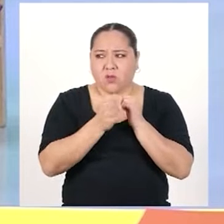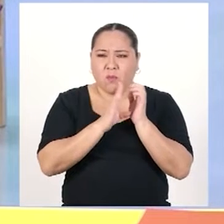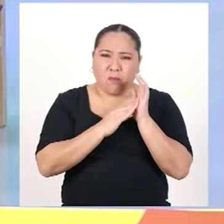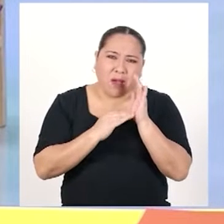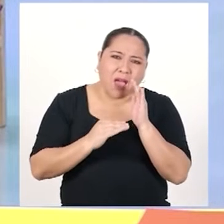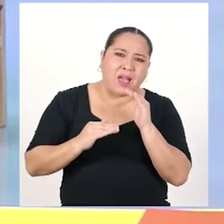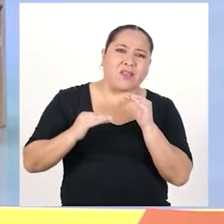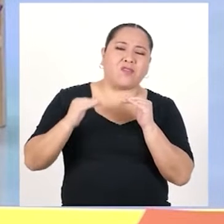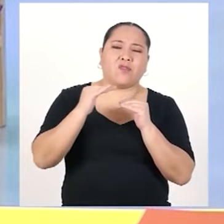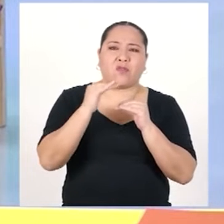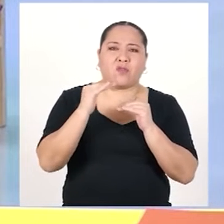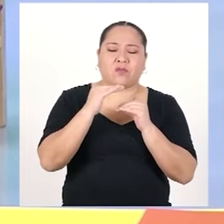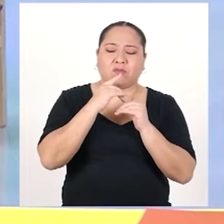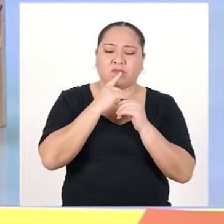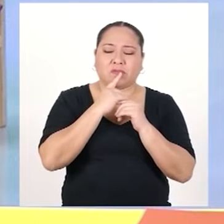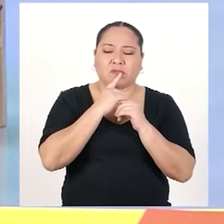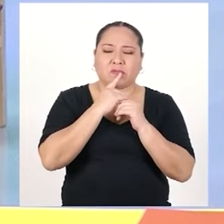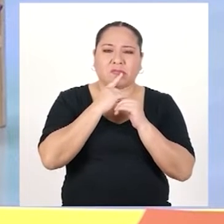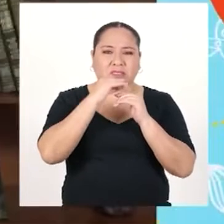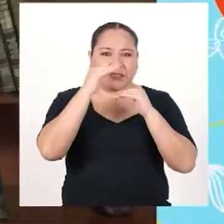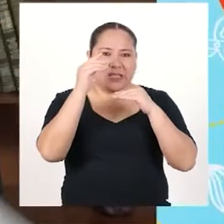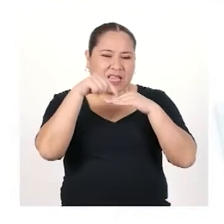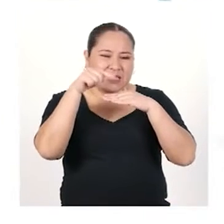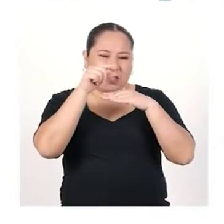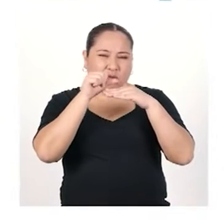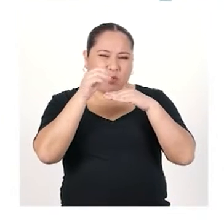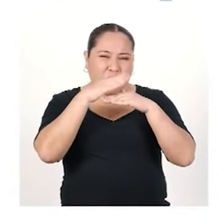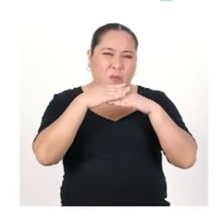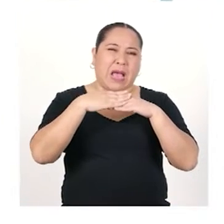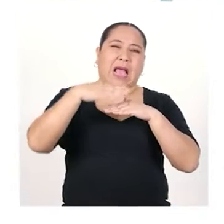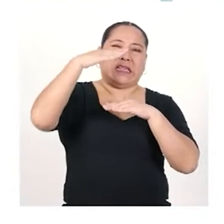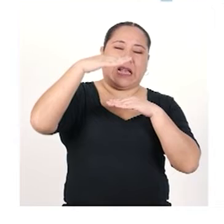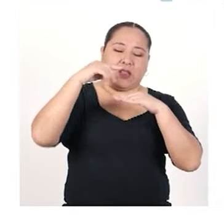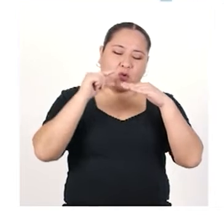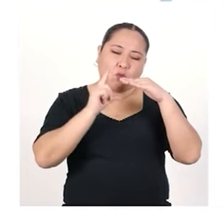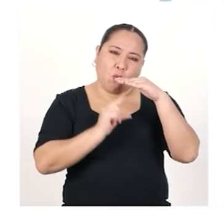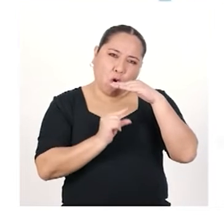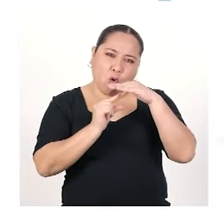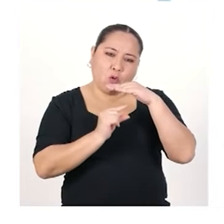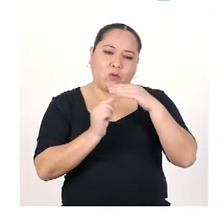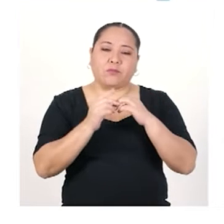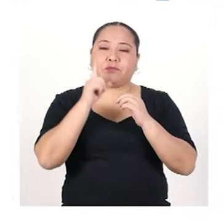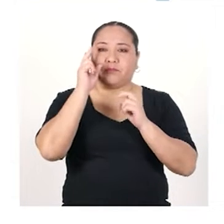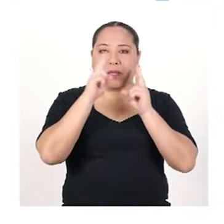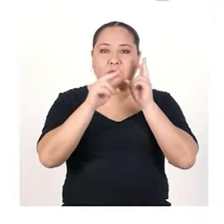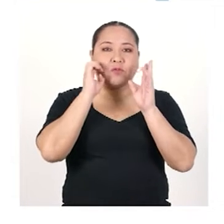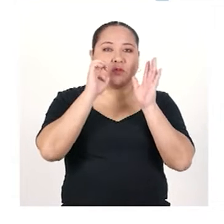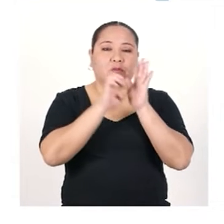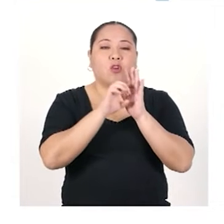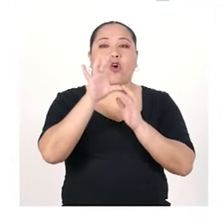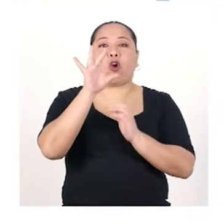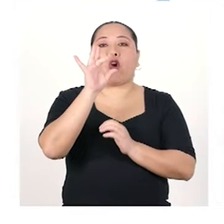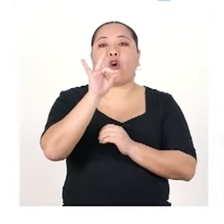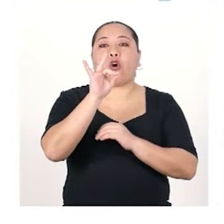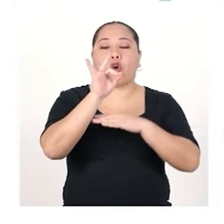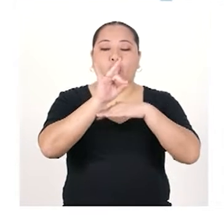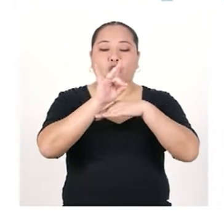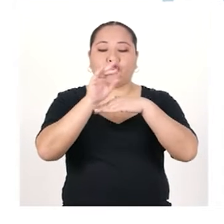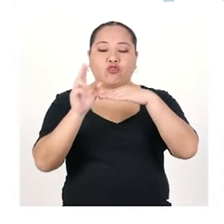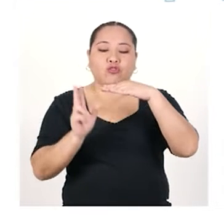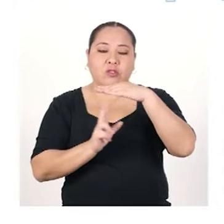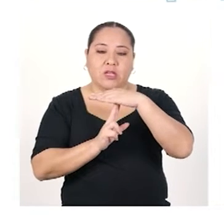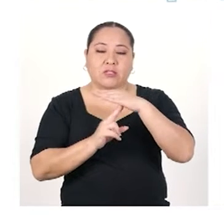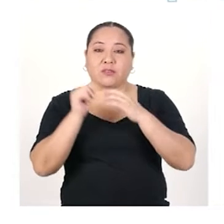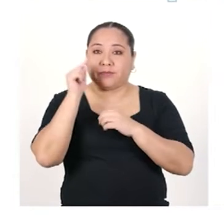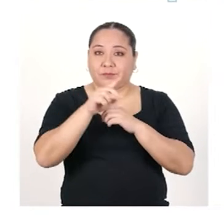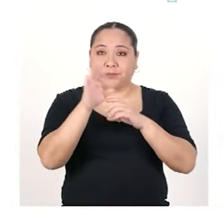mayor que el denominador? Veamos un ejemplo. ¿Qué tal si graficamos 8 tercios?